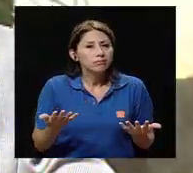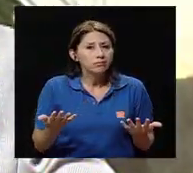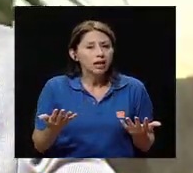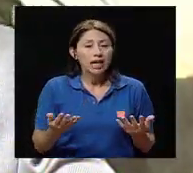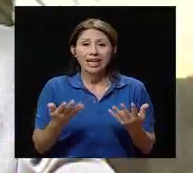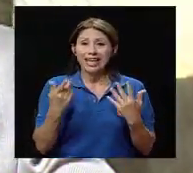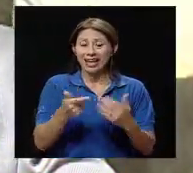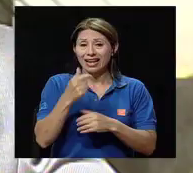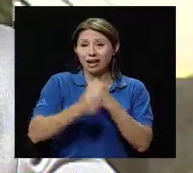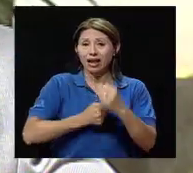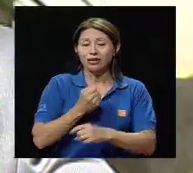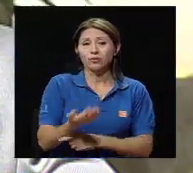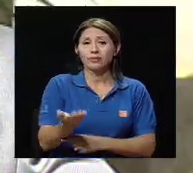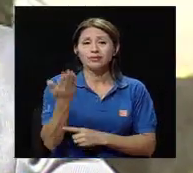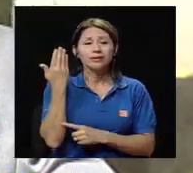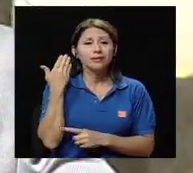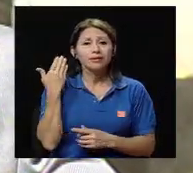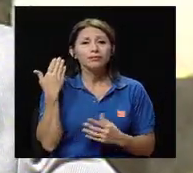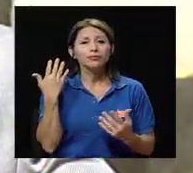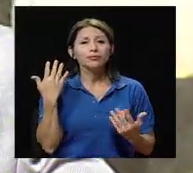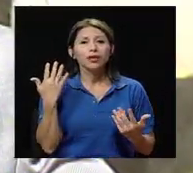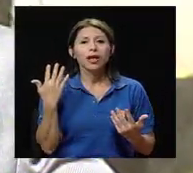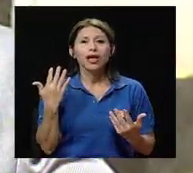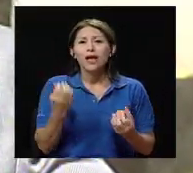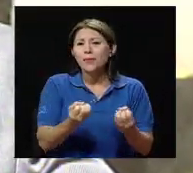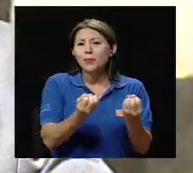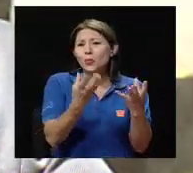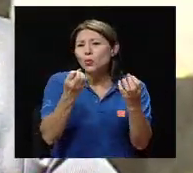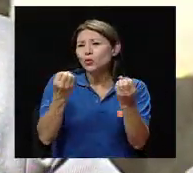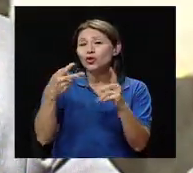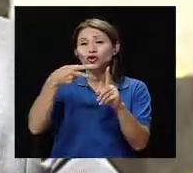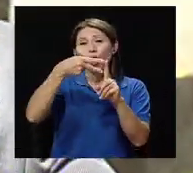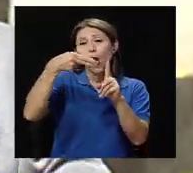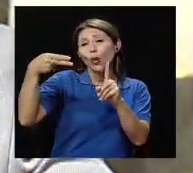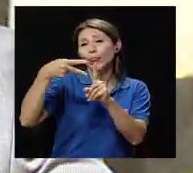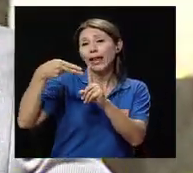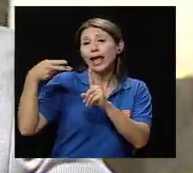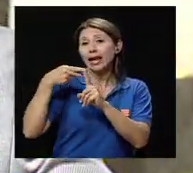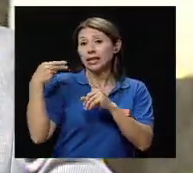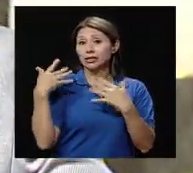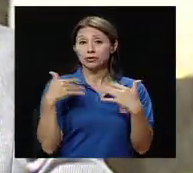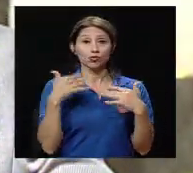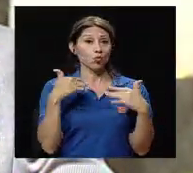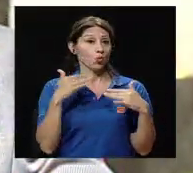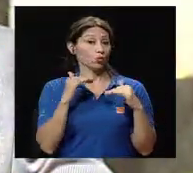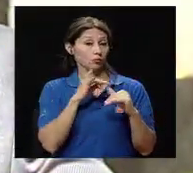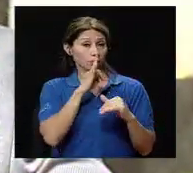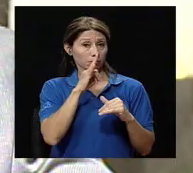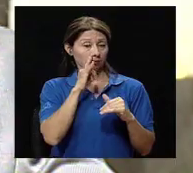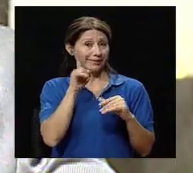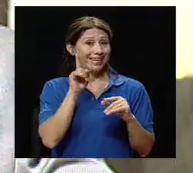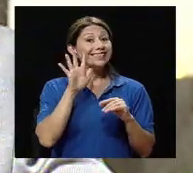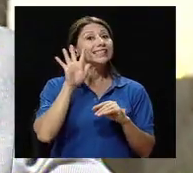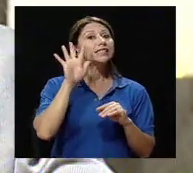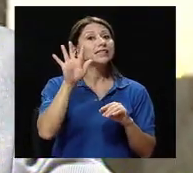importante fue que hubo un acúmulo de hoteles cinco estrellas, llamo yo, ¿verdad?